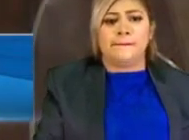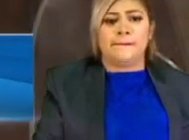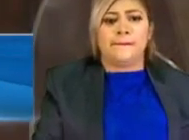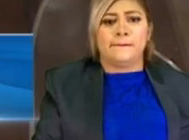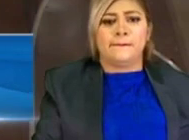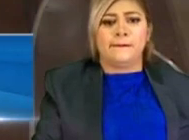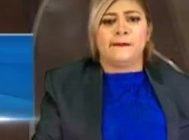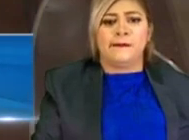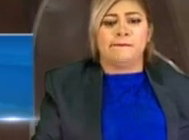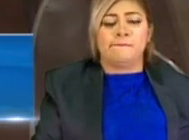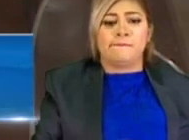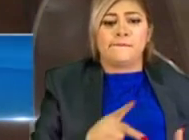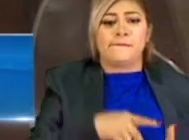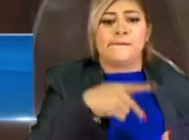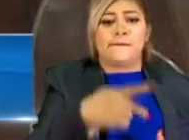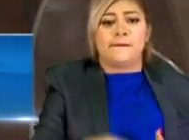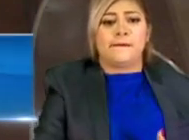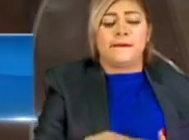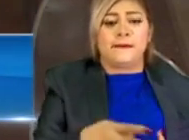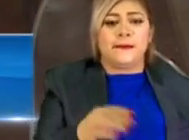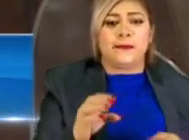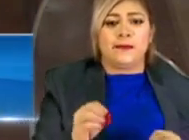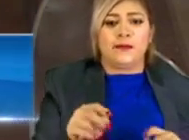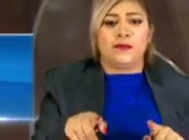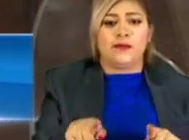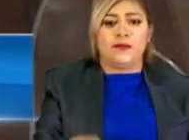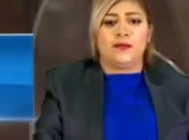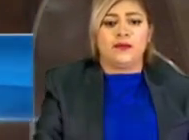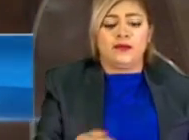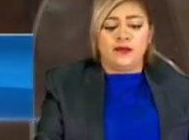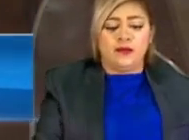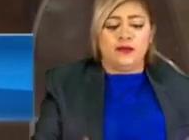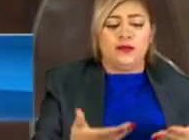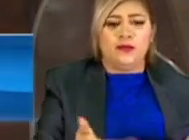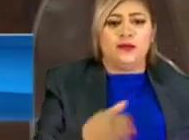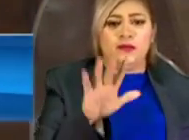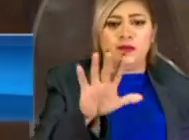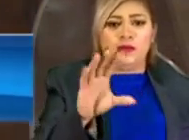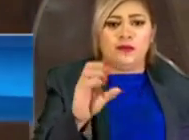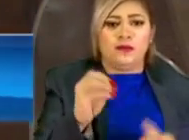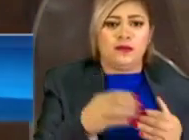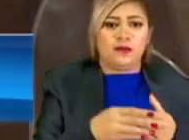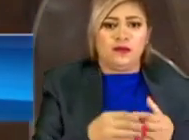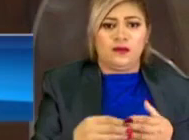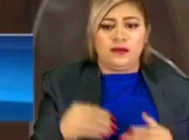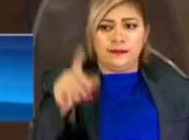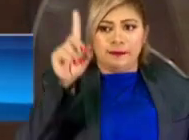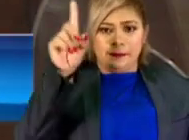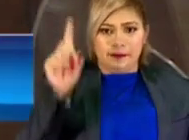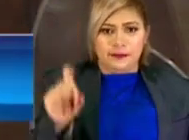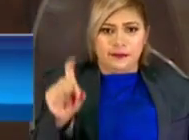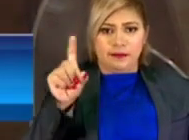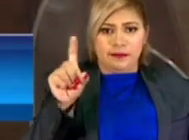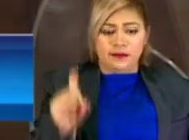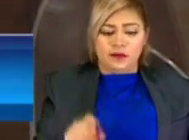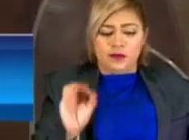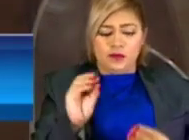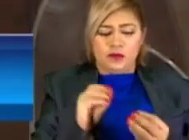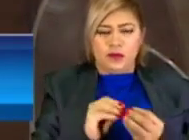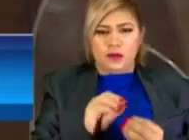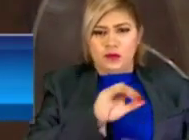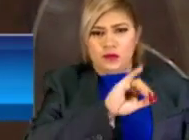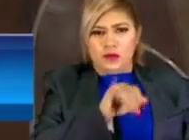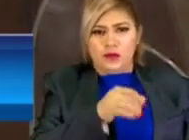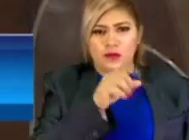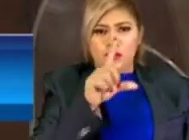El programa Red de Oportunidades, que entrega 50 balboas por mes, totalizó entre julio